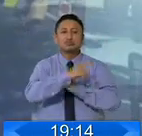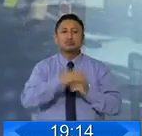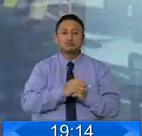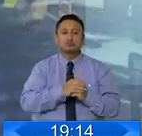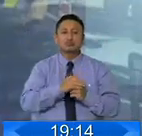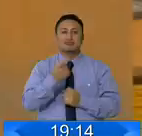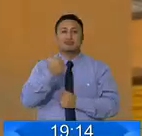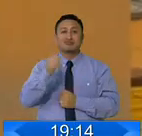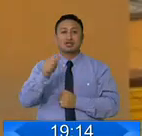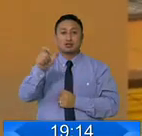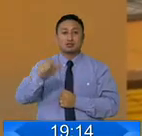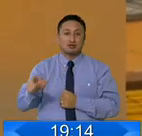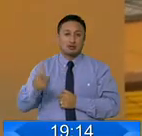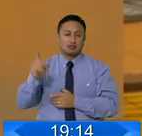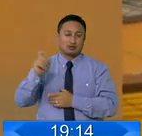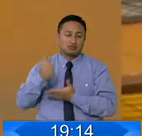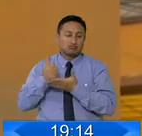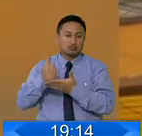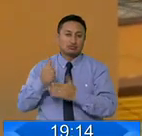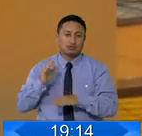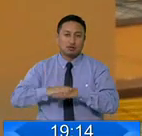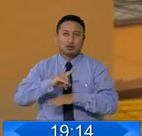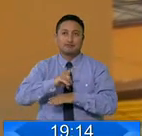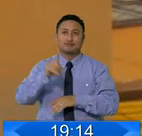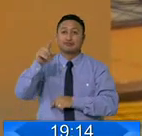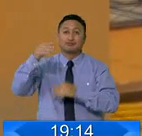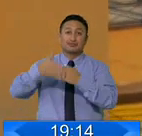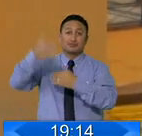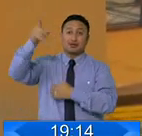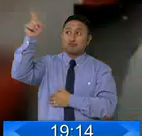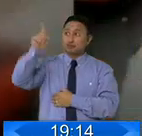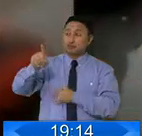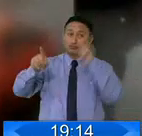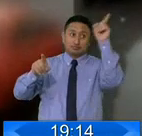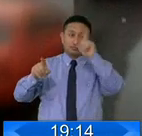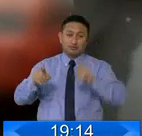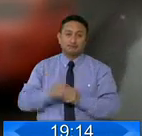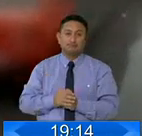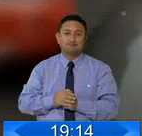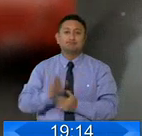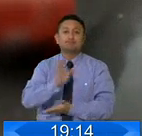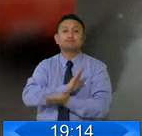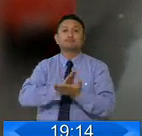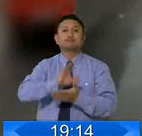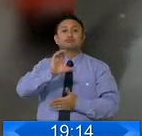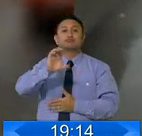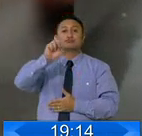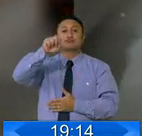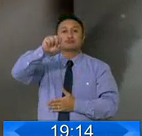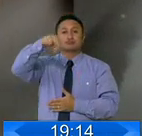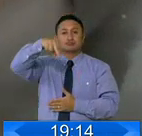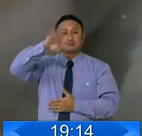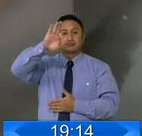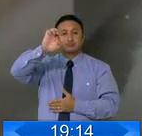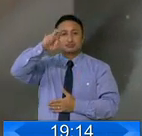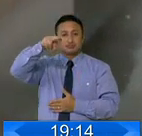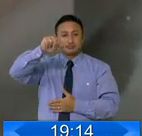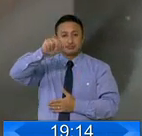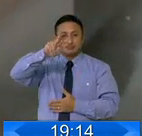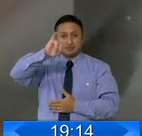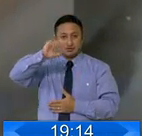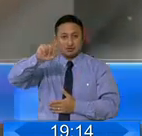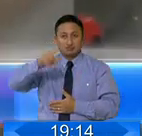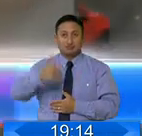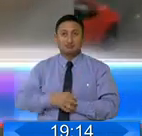de mayor atención que se relacionan a fisuras en estructuras. En el barrio del Centenario se pudo evidenciar el daño en